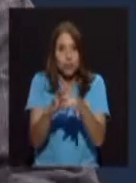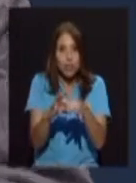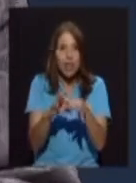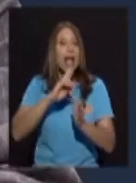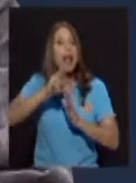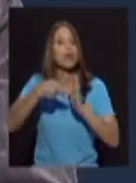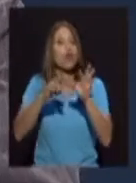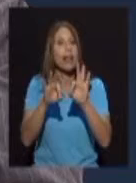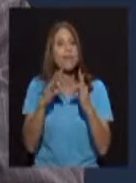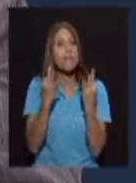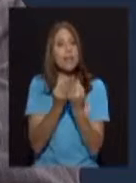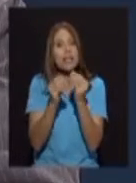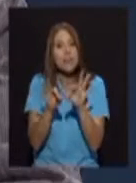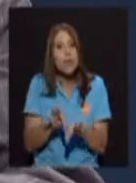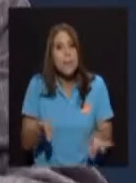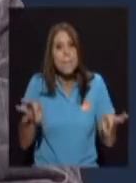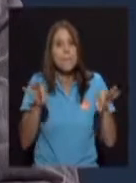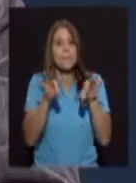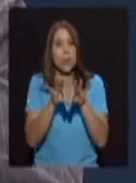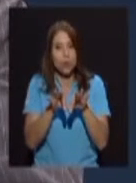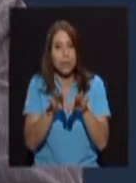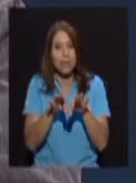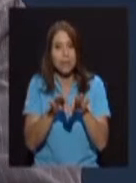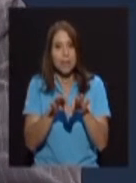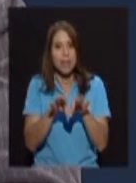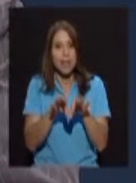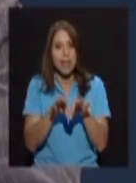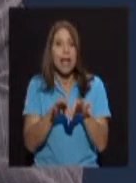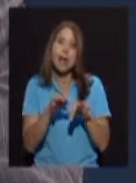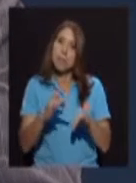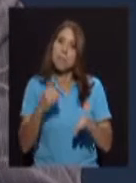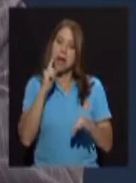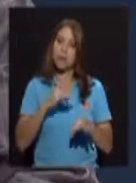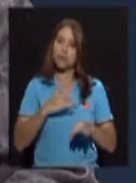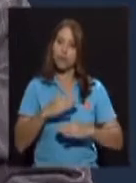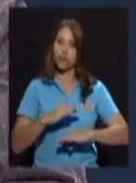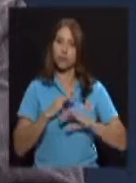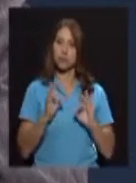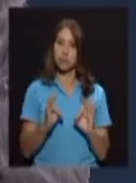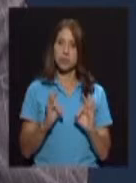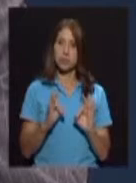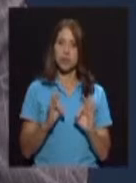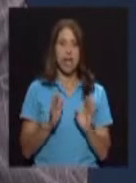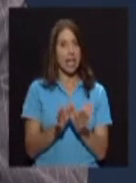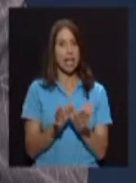familia es muy importante dentro del bienestar y en general